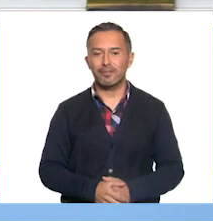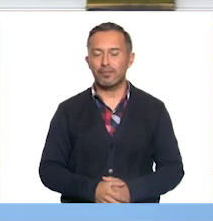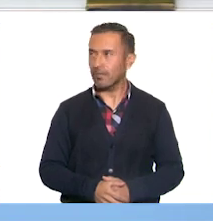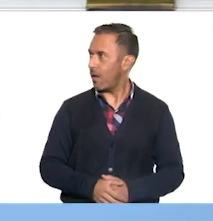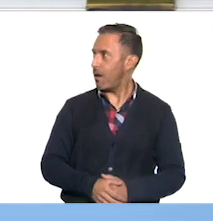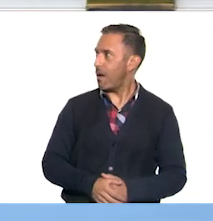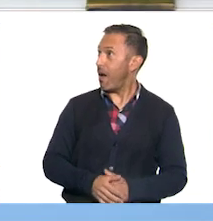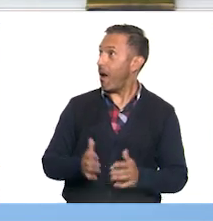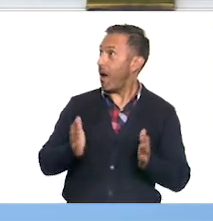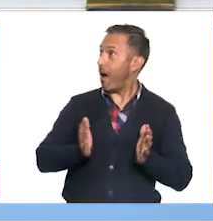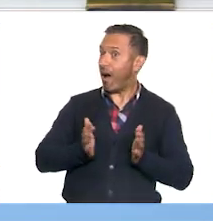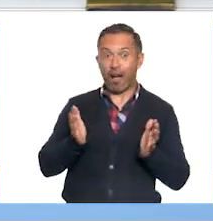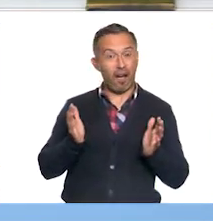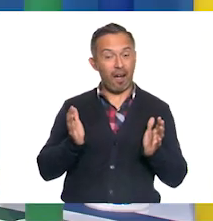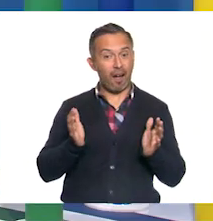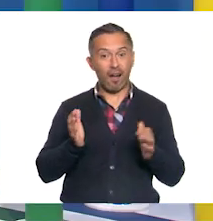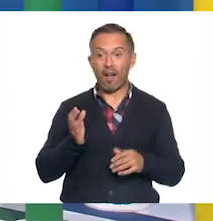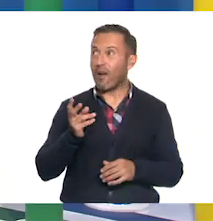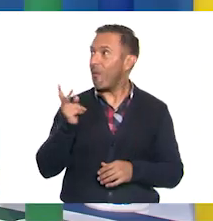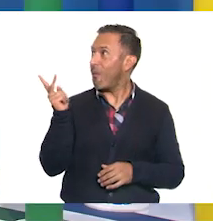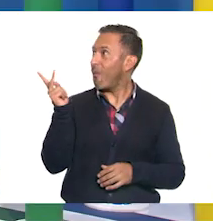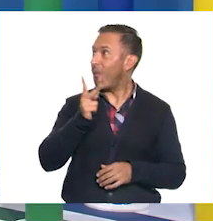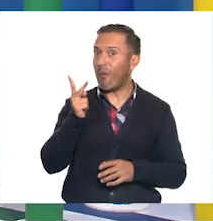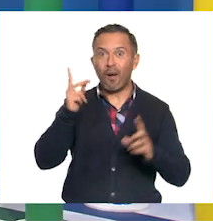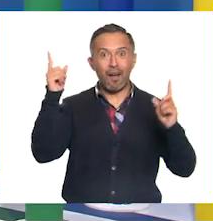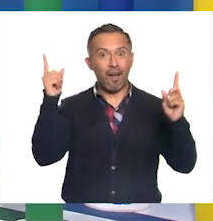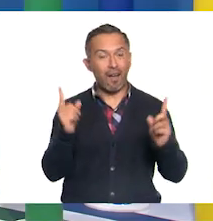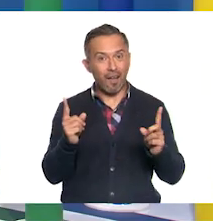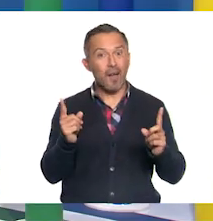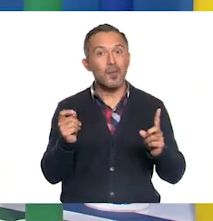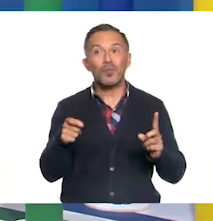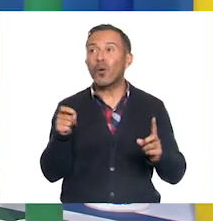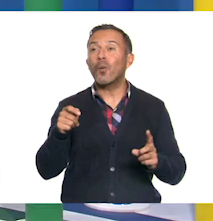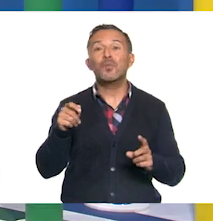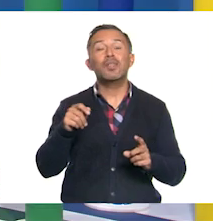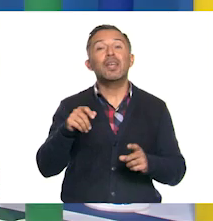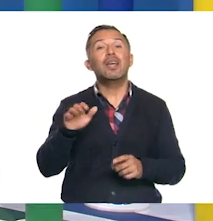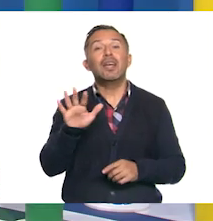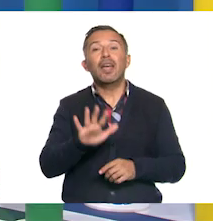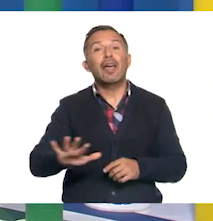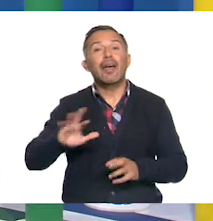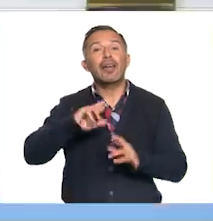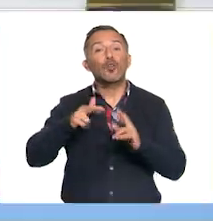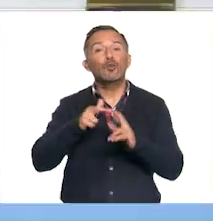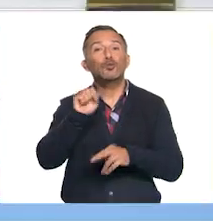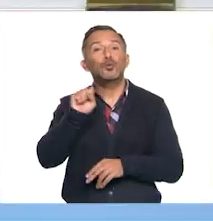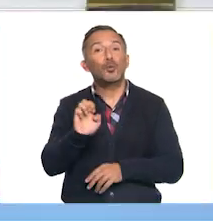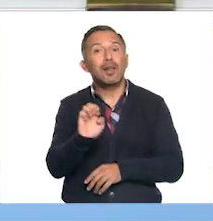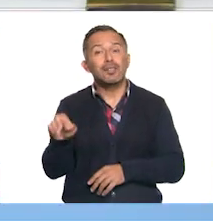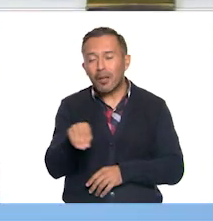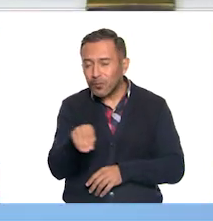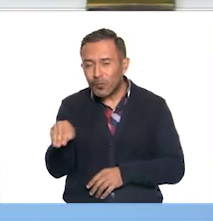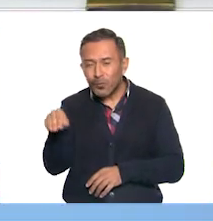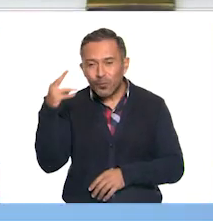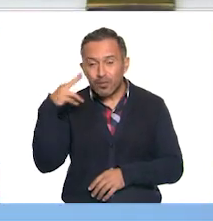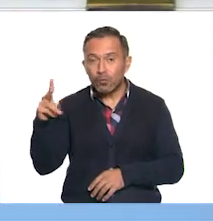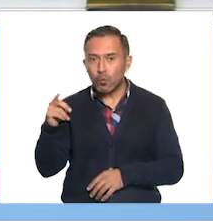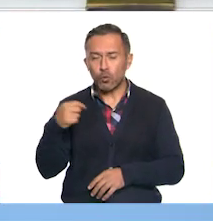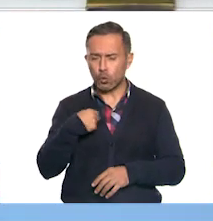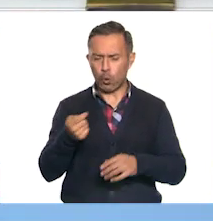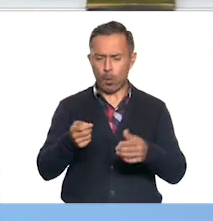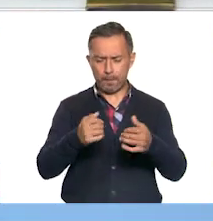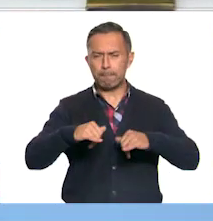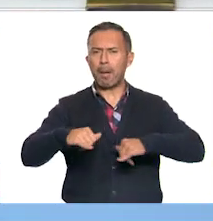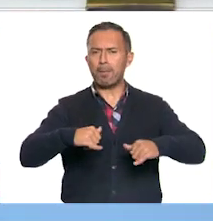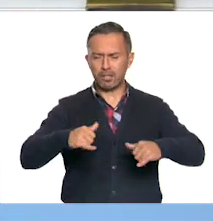¡Oh! Les fue genial en el recorrido de la región sureste. Me gustó estar en el puesto de control de